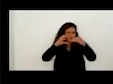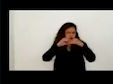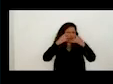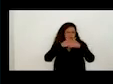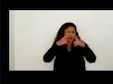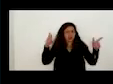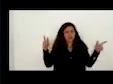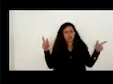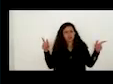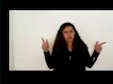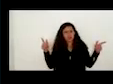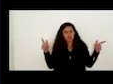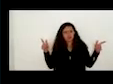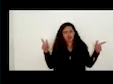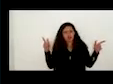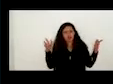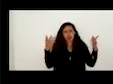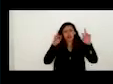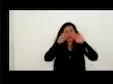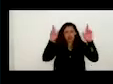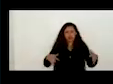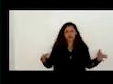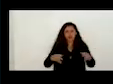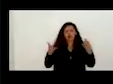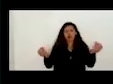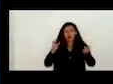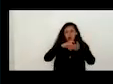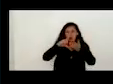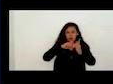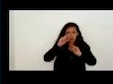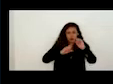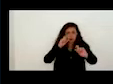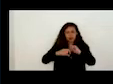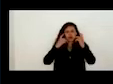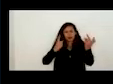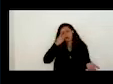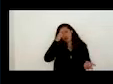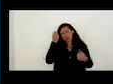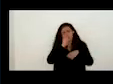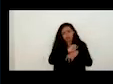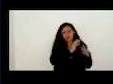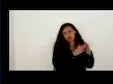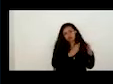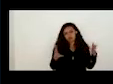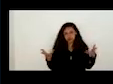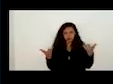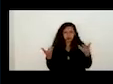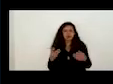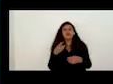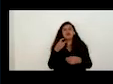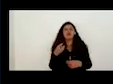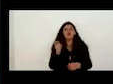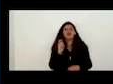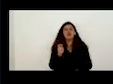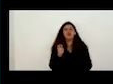que haya en el refri o se va comprando y se va distribuyendo para toda la semana. Entonces eso hace a que